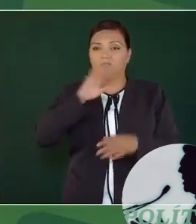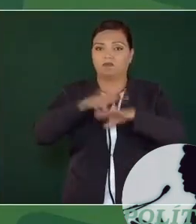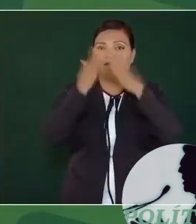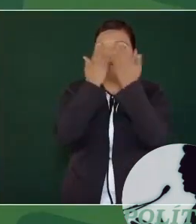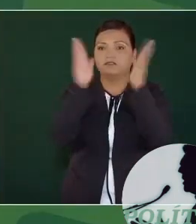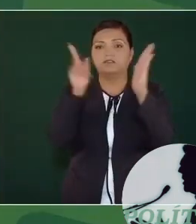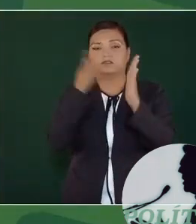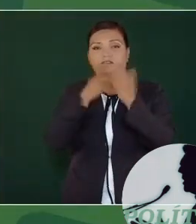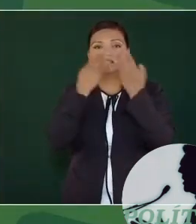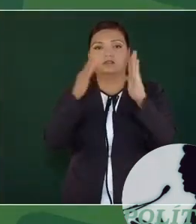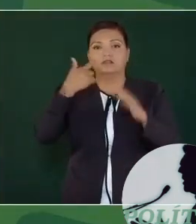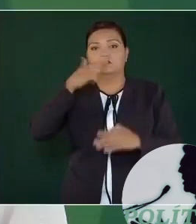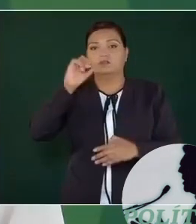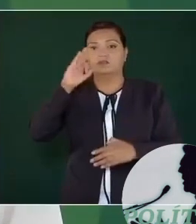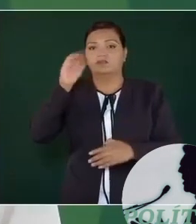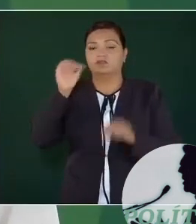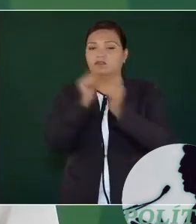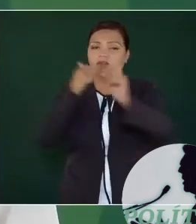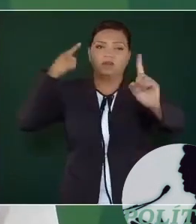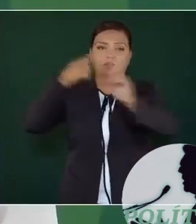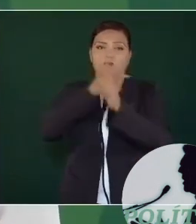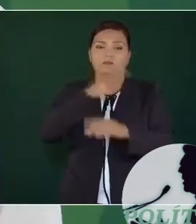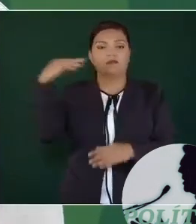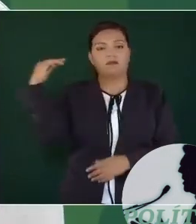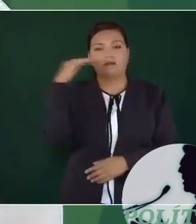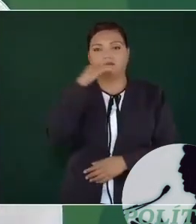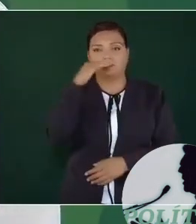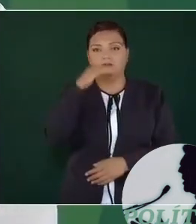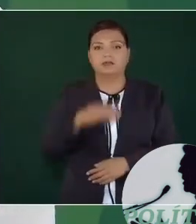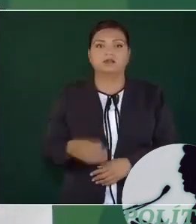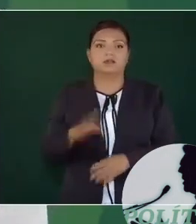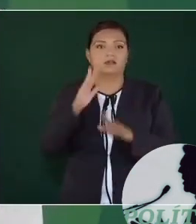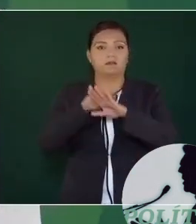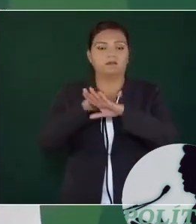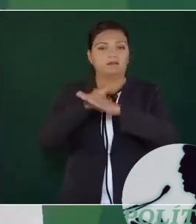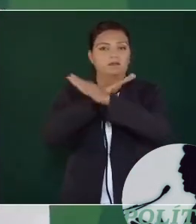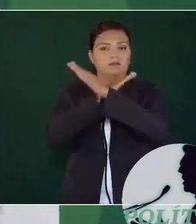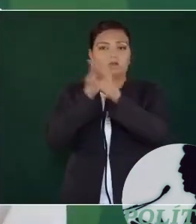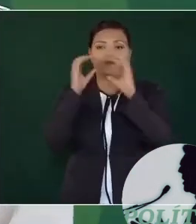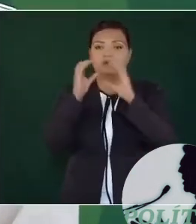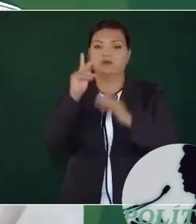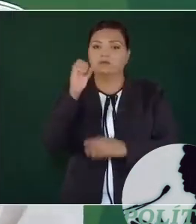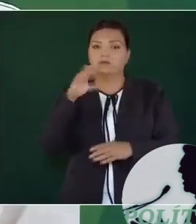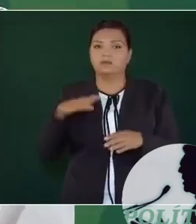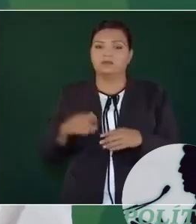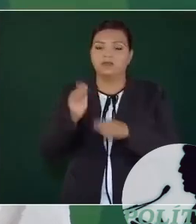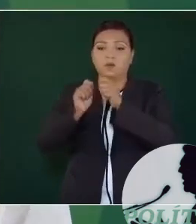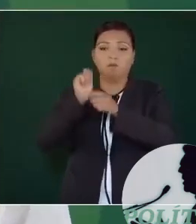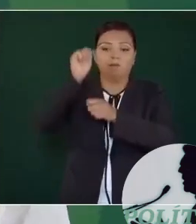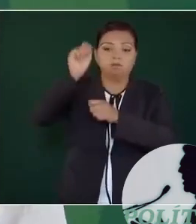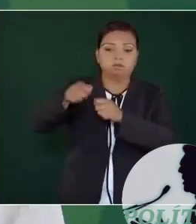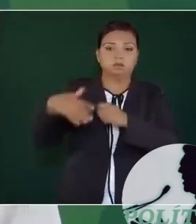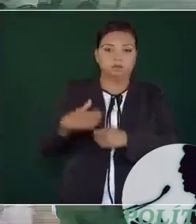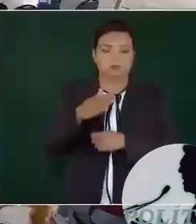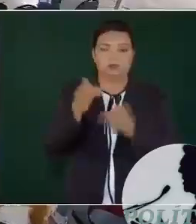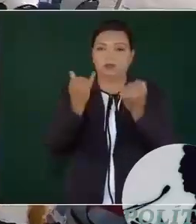abierta nuevamente al Golfo, con el fin de garantizar la sostenibilidad de la pesca y captura en este